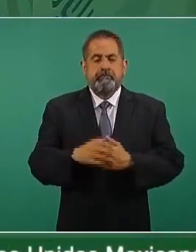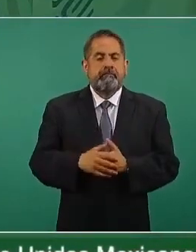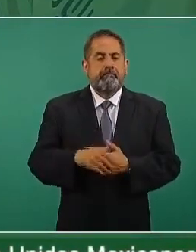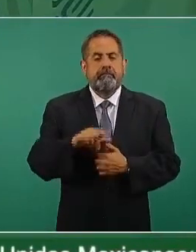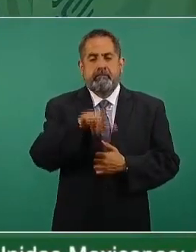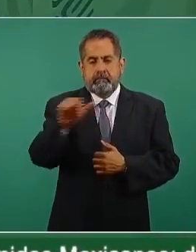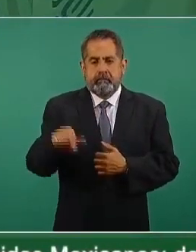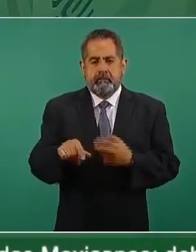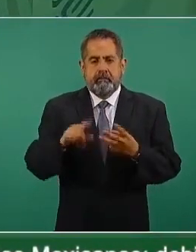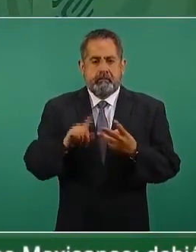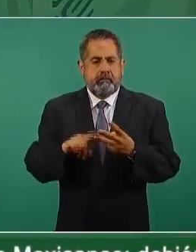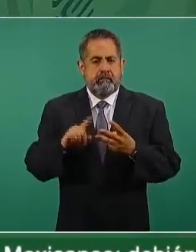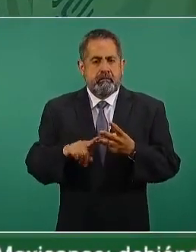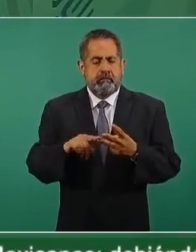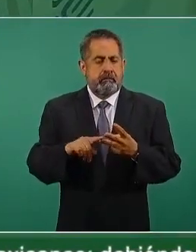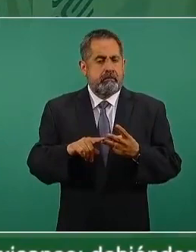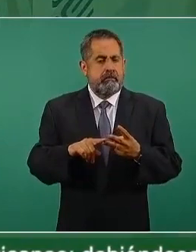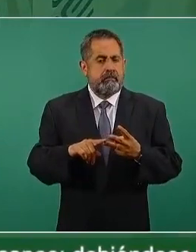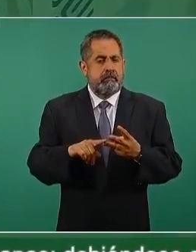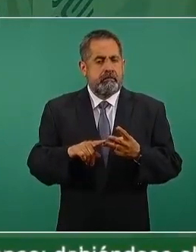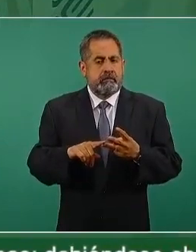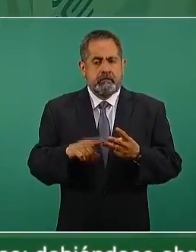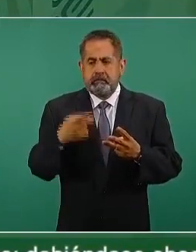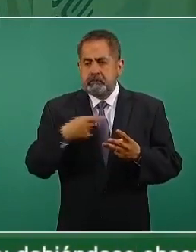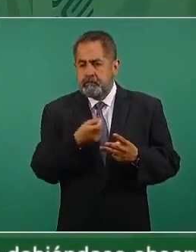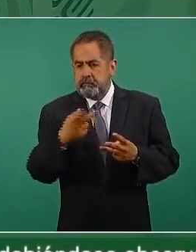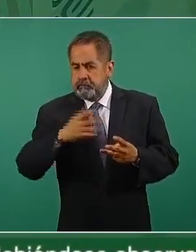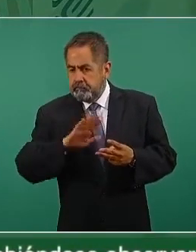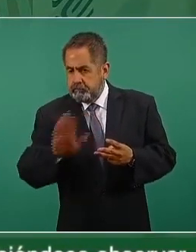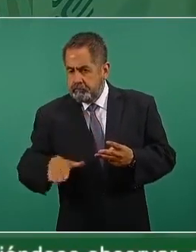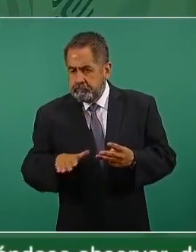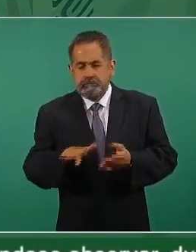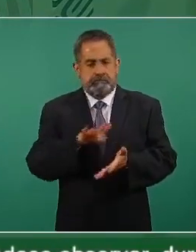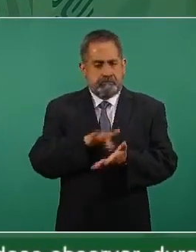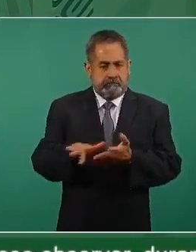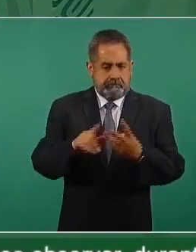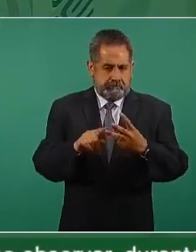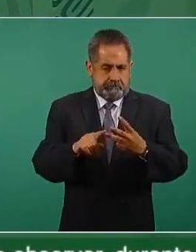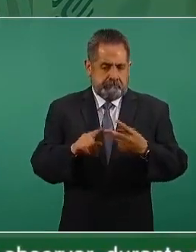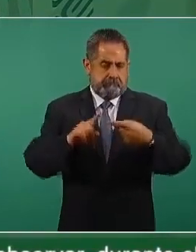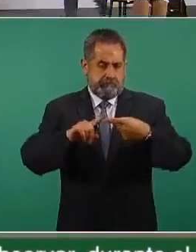de el apoyo a fallecidos, a familiares de fallecidos.